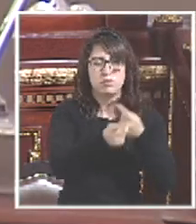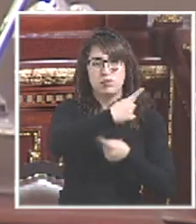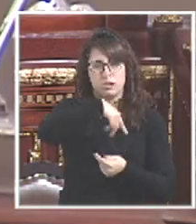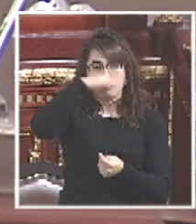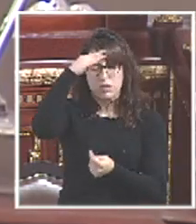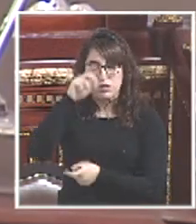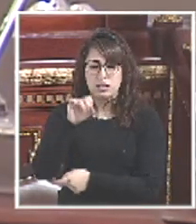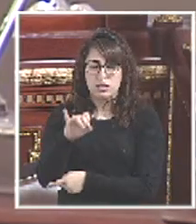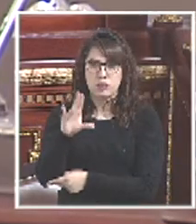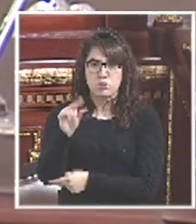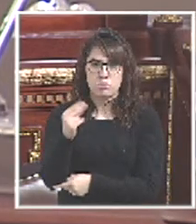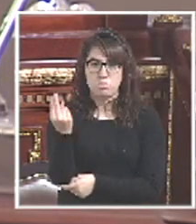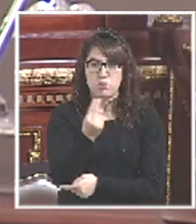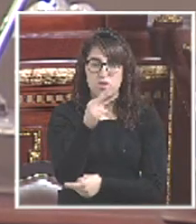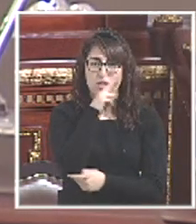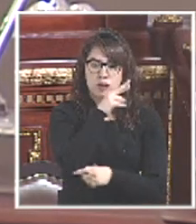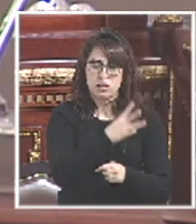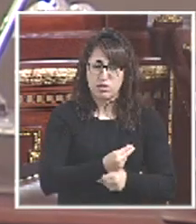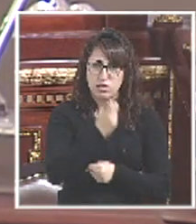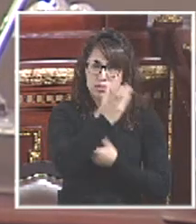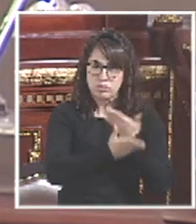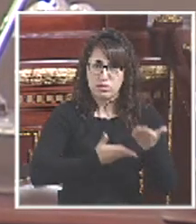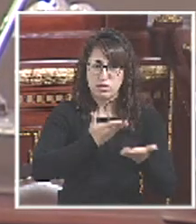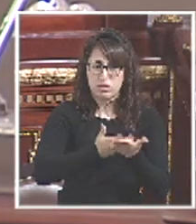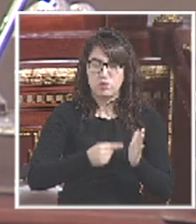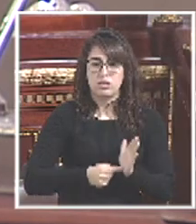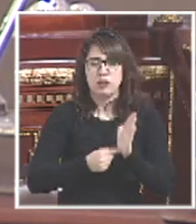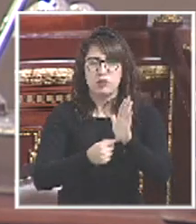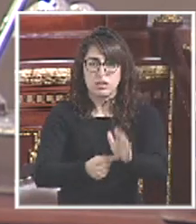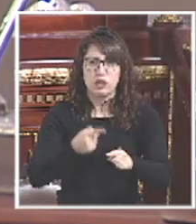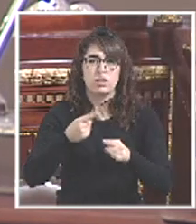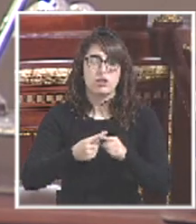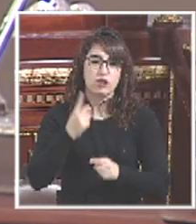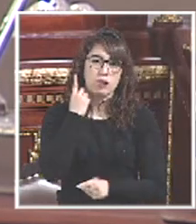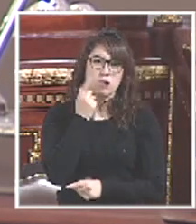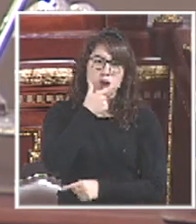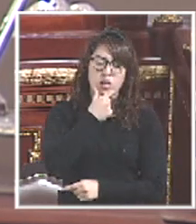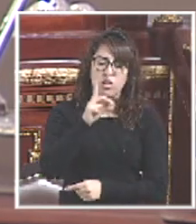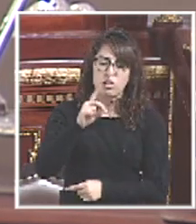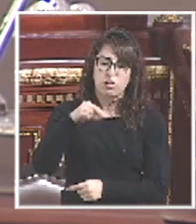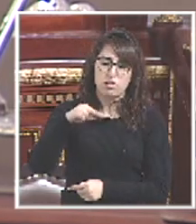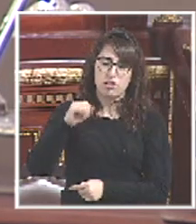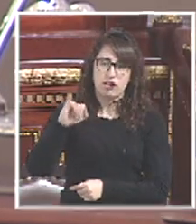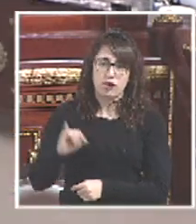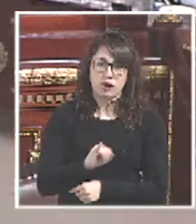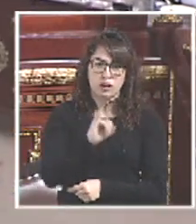la proposición presentada por la diputada dona Geofelia Olivera Reyes se considera de urgente y obvia resolución.